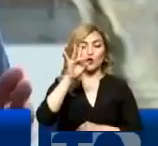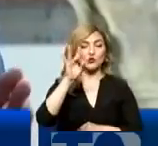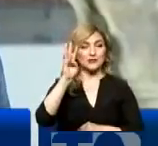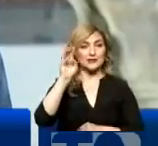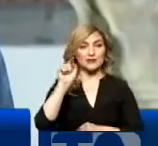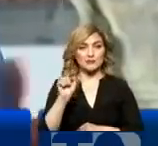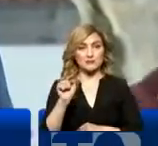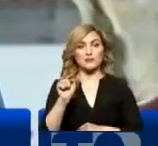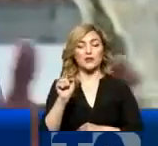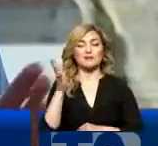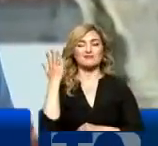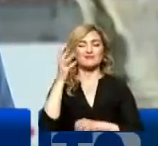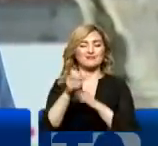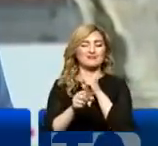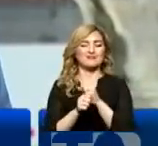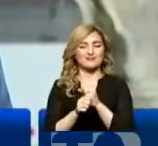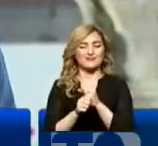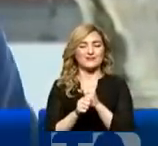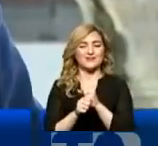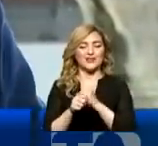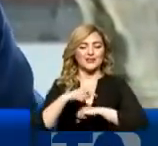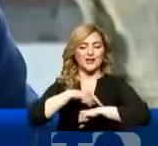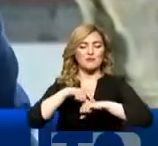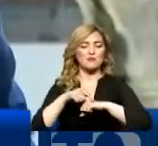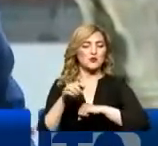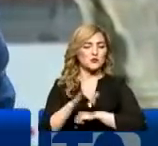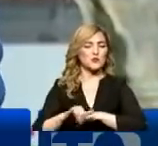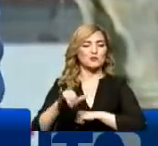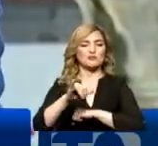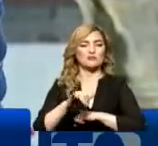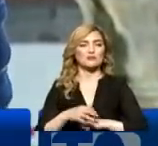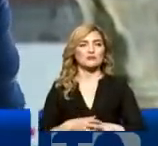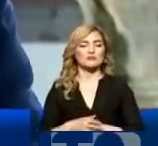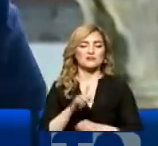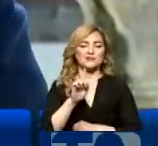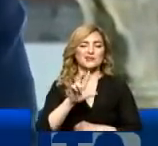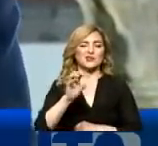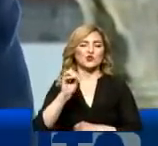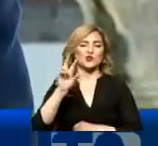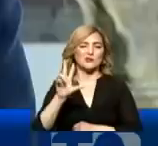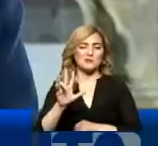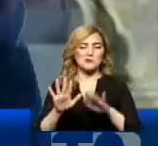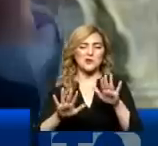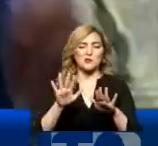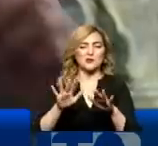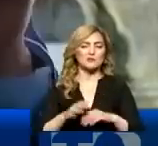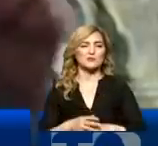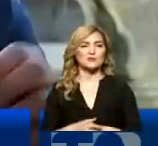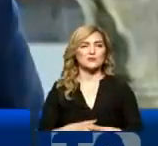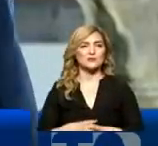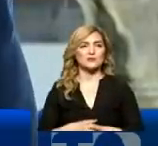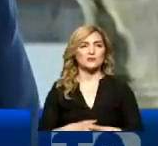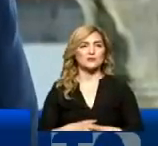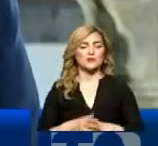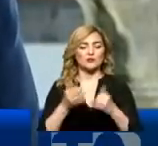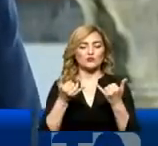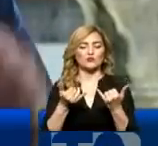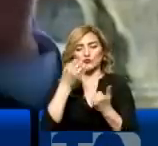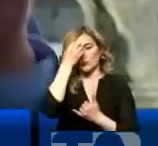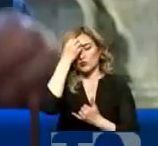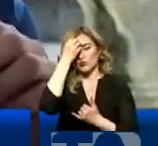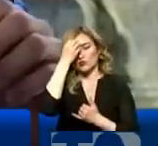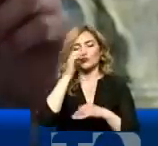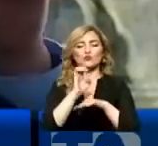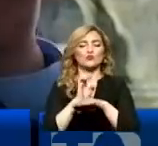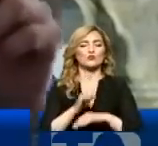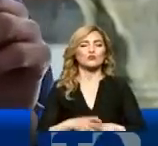86.000 que se entregó el año pasado en el mismo periodo, llegamos a 103.000 cupos aproximadamente. Tenemos que modernizar la educación del país